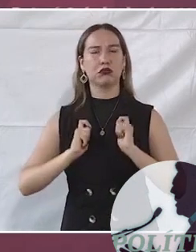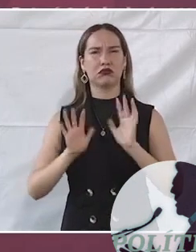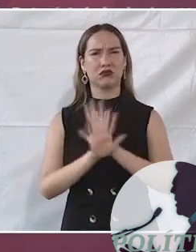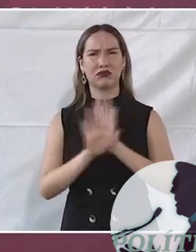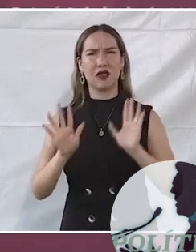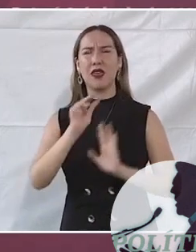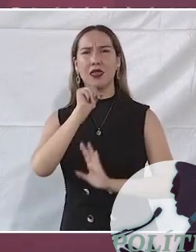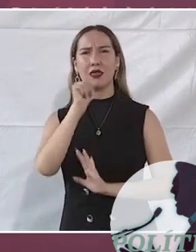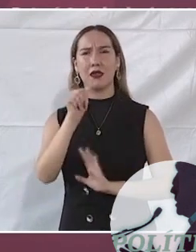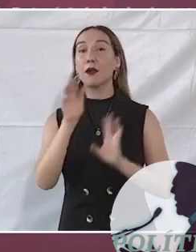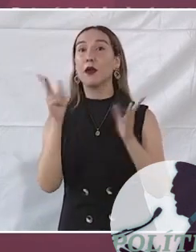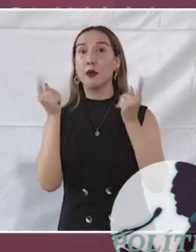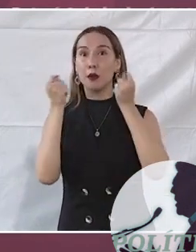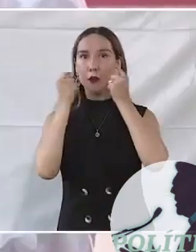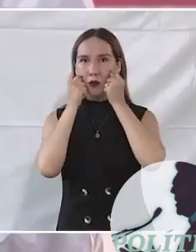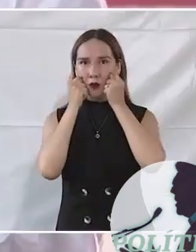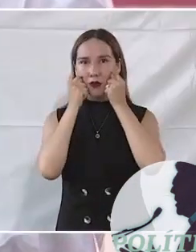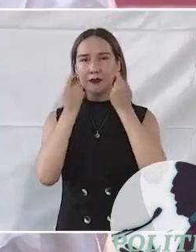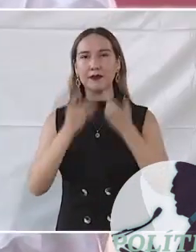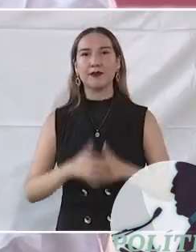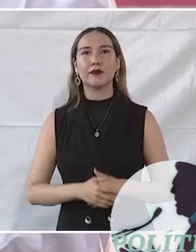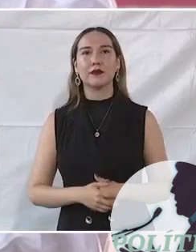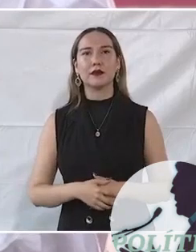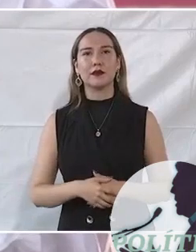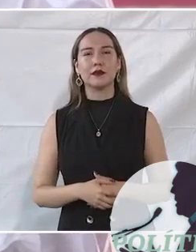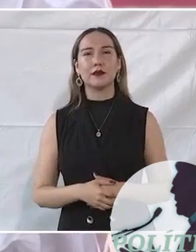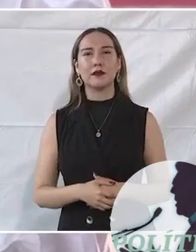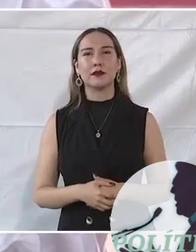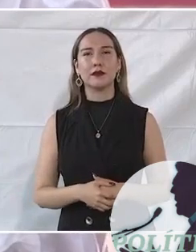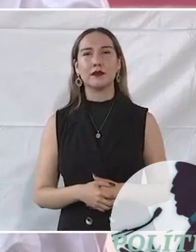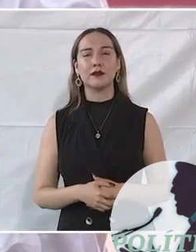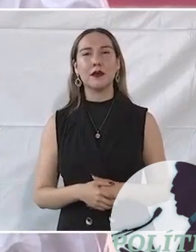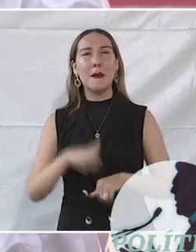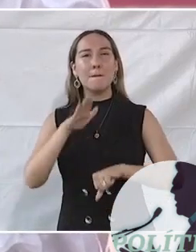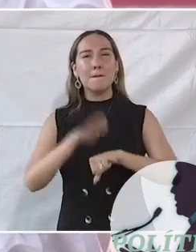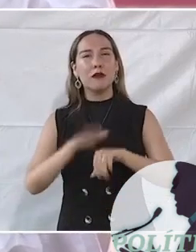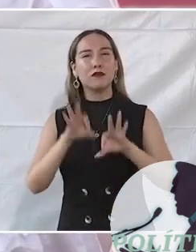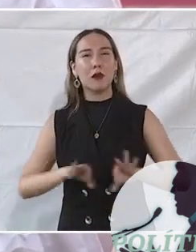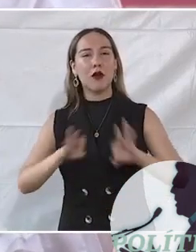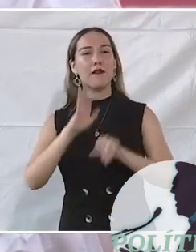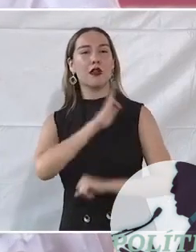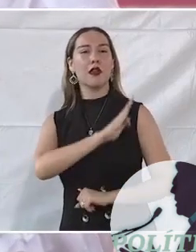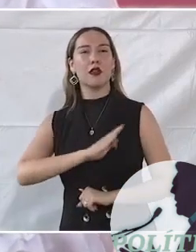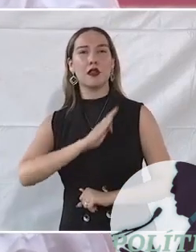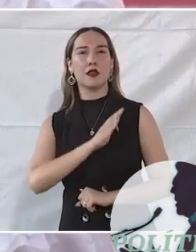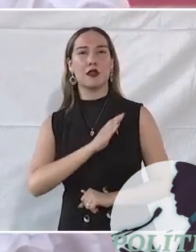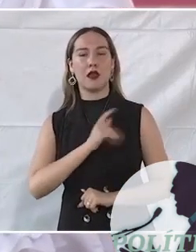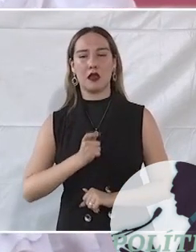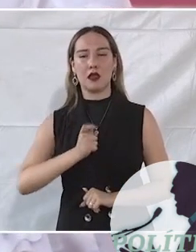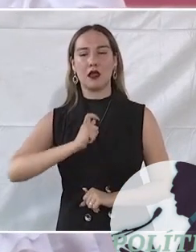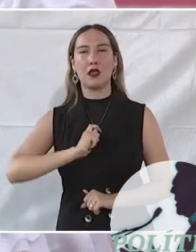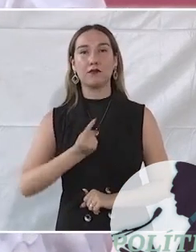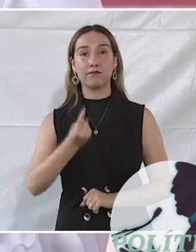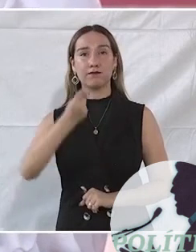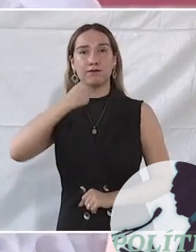La felicidad verdadera es estar bien con uno mismo, es estar